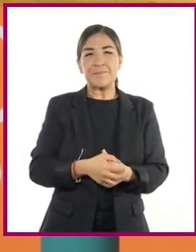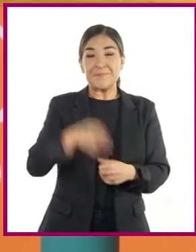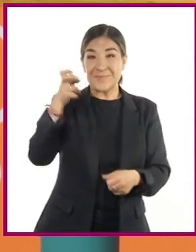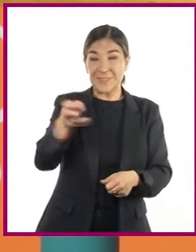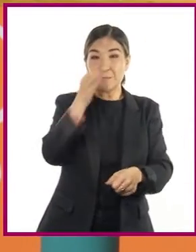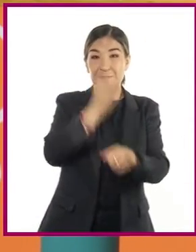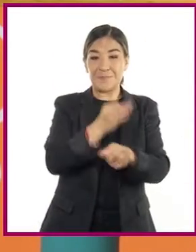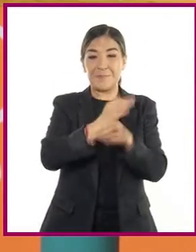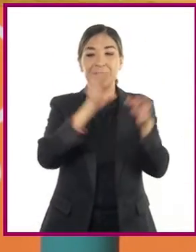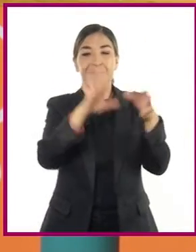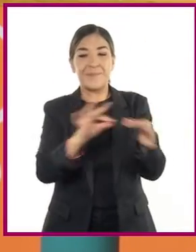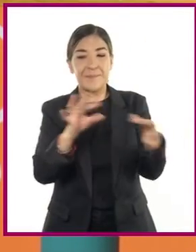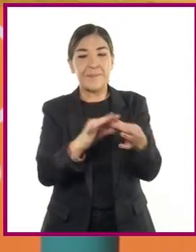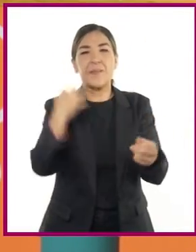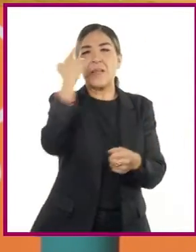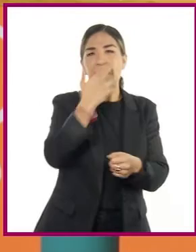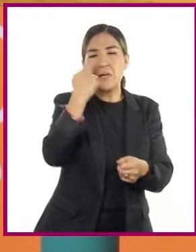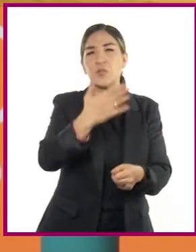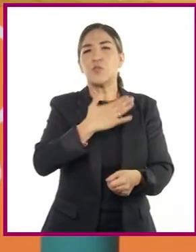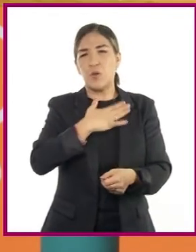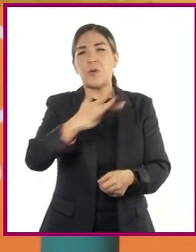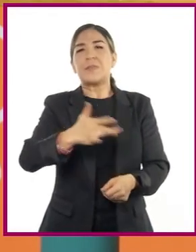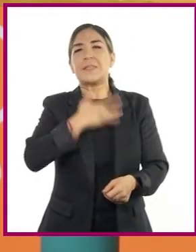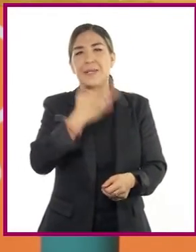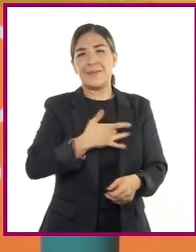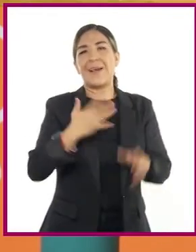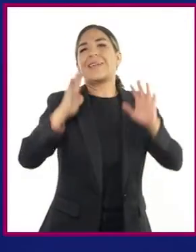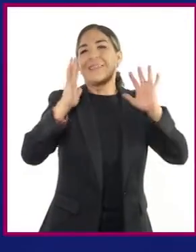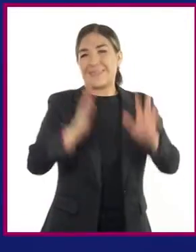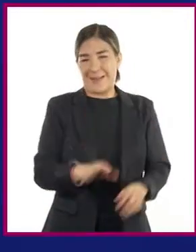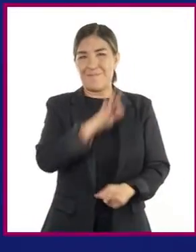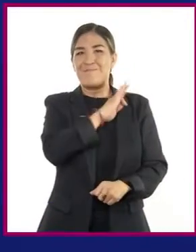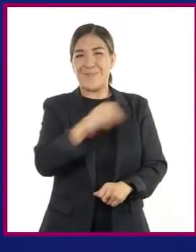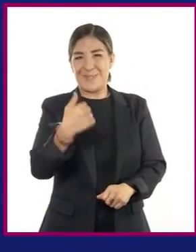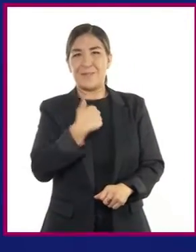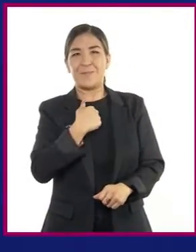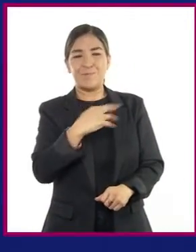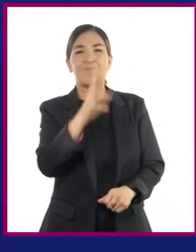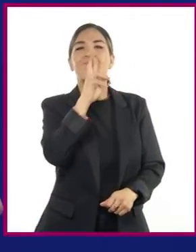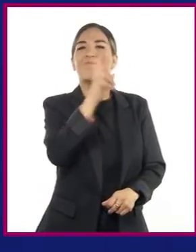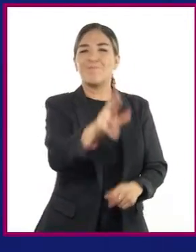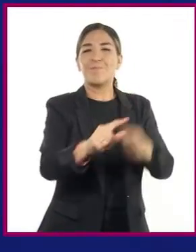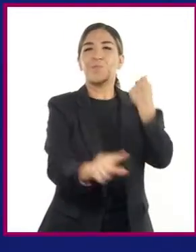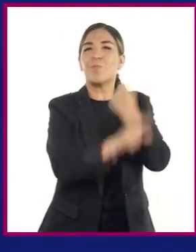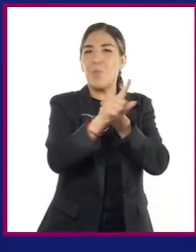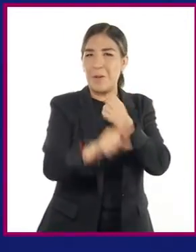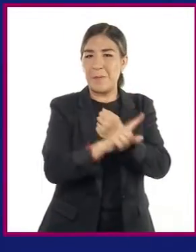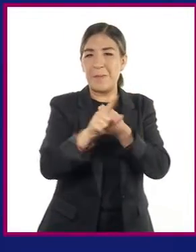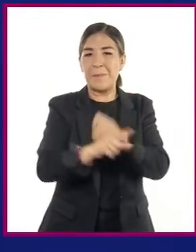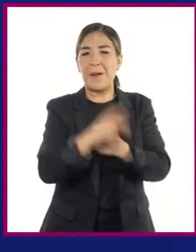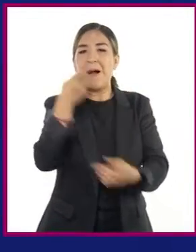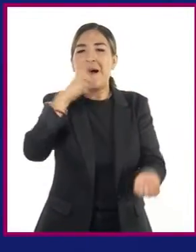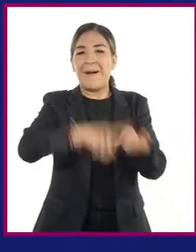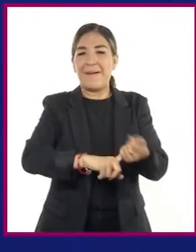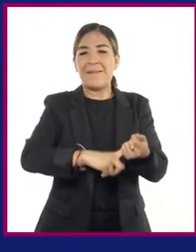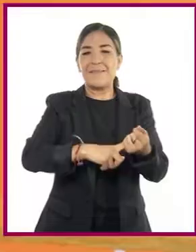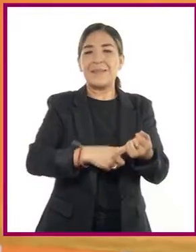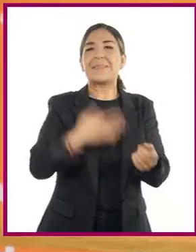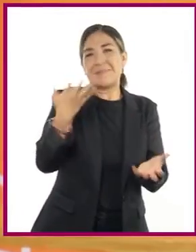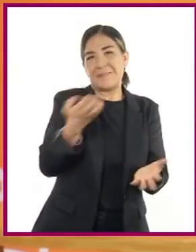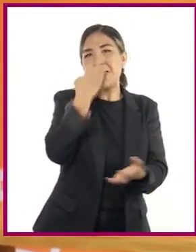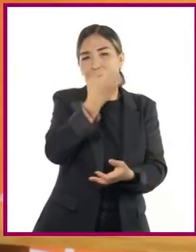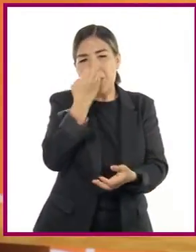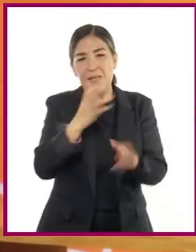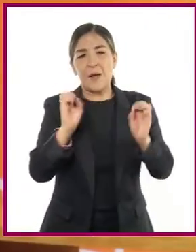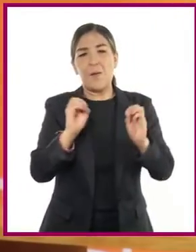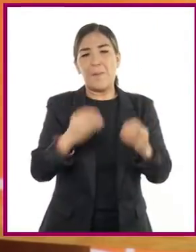de esto que hemos analizado, siento que ya puedo resolver cualquier conflicto que se me plantee en la